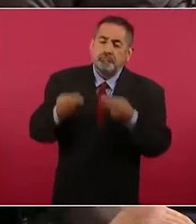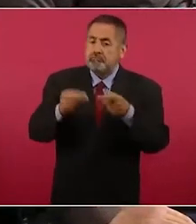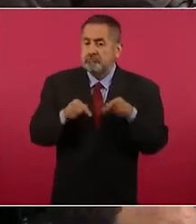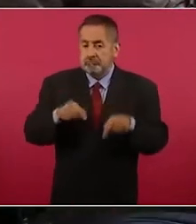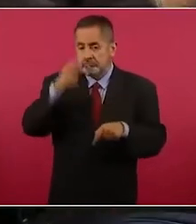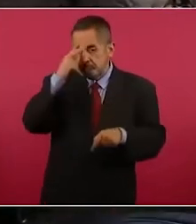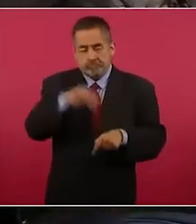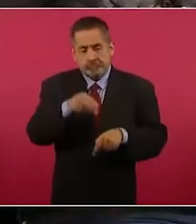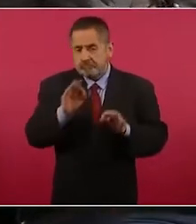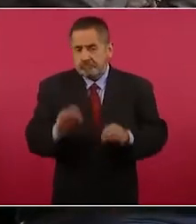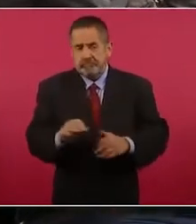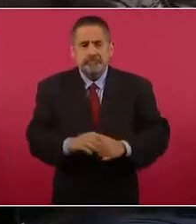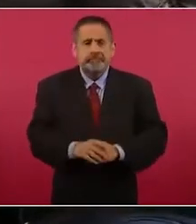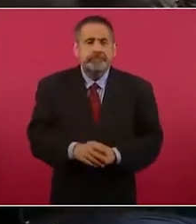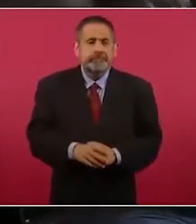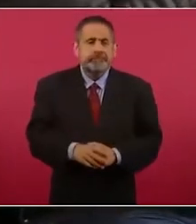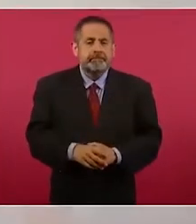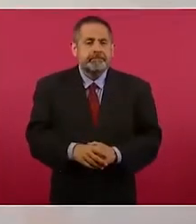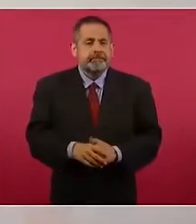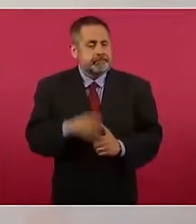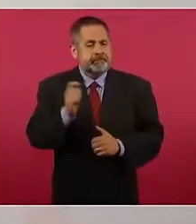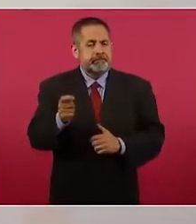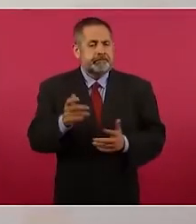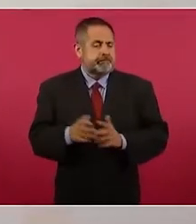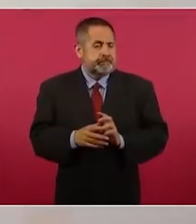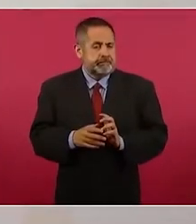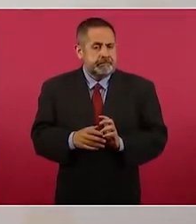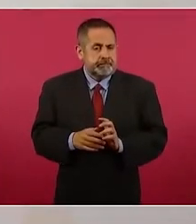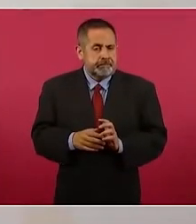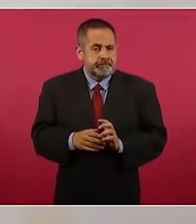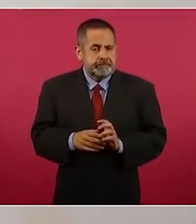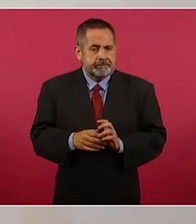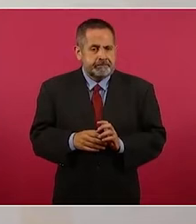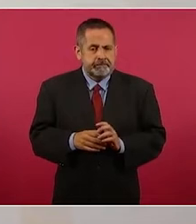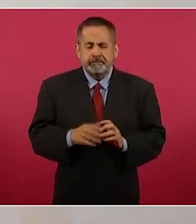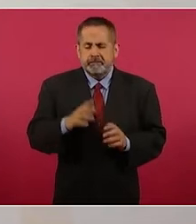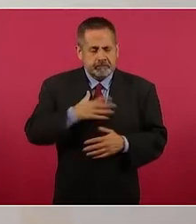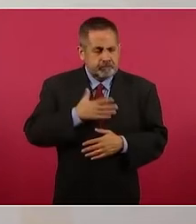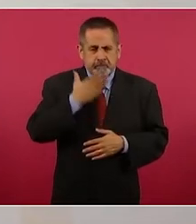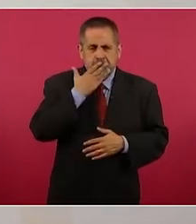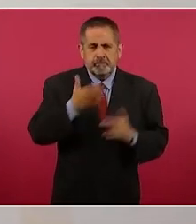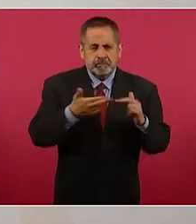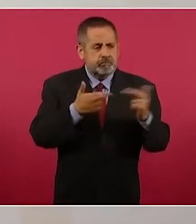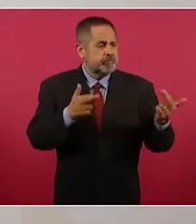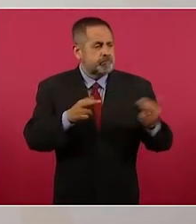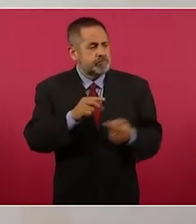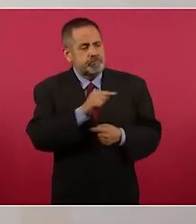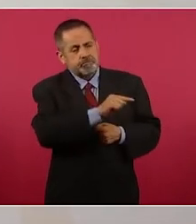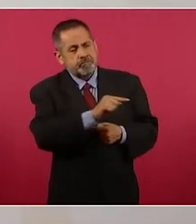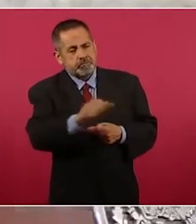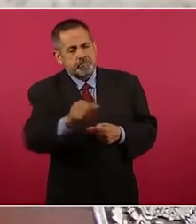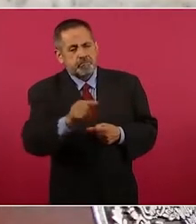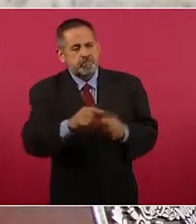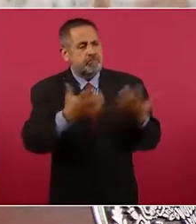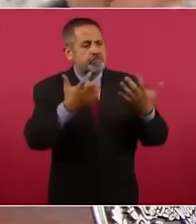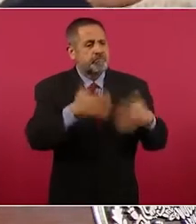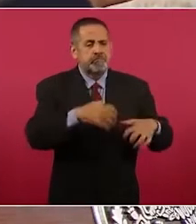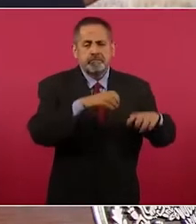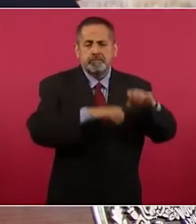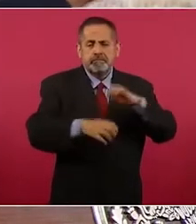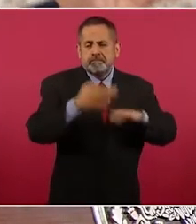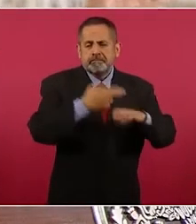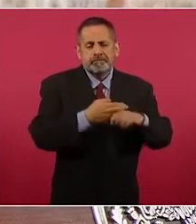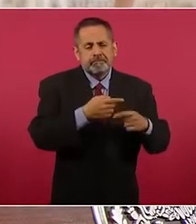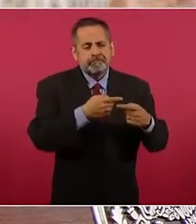en México. Entonces, tenemos muy buena relación con el sector empresarial.